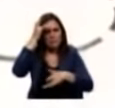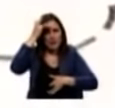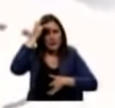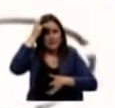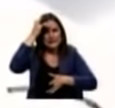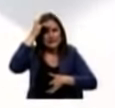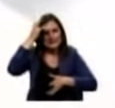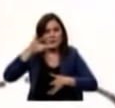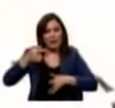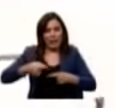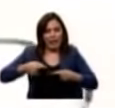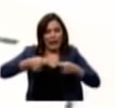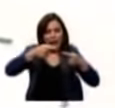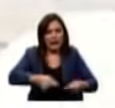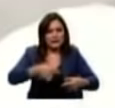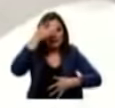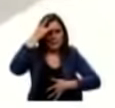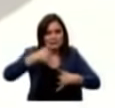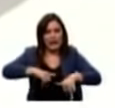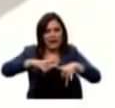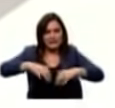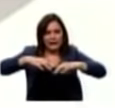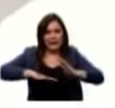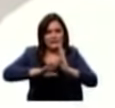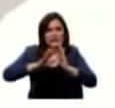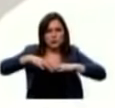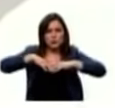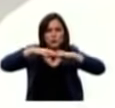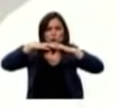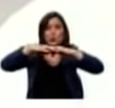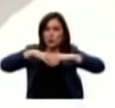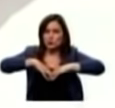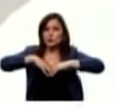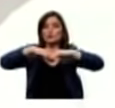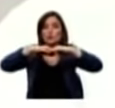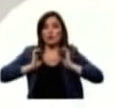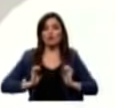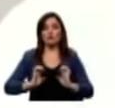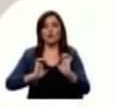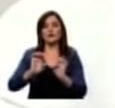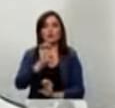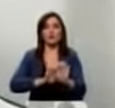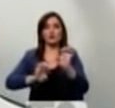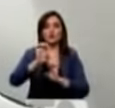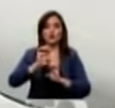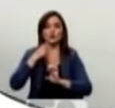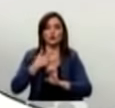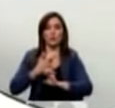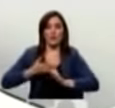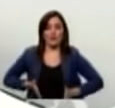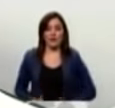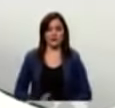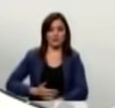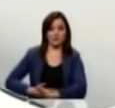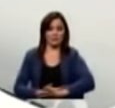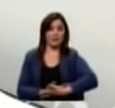pacientes con enfermedades raras o huérfanas siga creciendo. Uno de estos esfuerzos es el examen del tamizaje, que en la